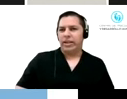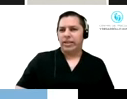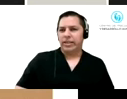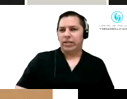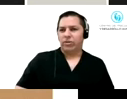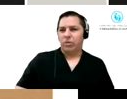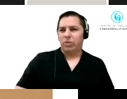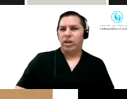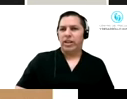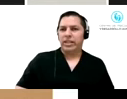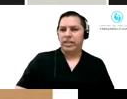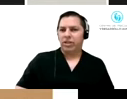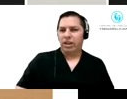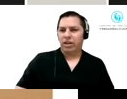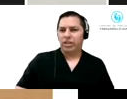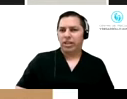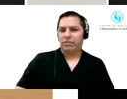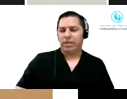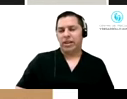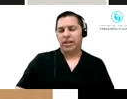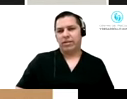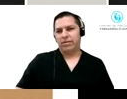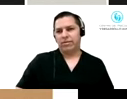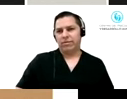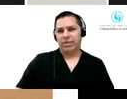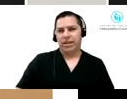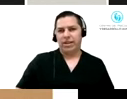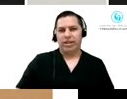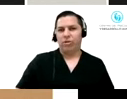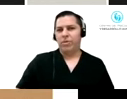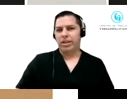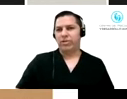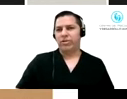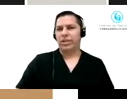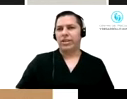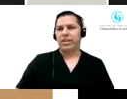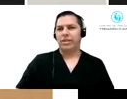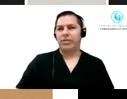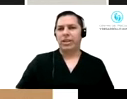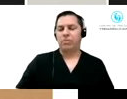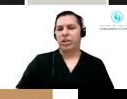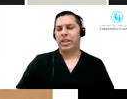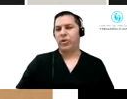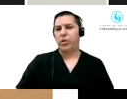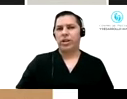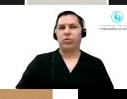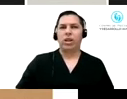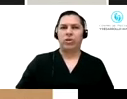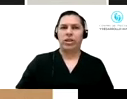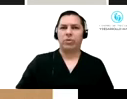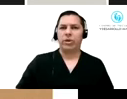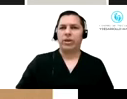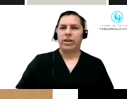esta, ¿verdad? Una mujer diciéndole a otra, mira, es... ¿qué hombre te conseguiste, verdad? Porque te ayuda en